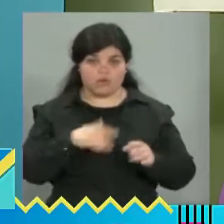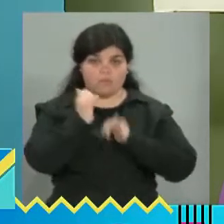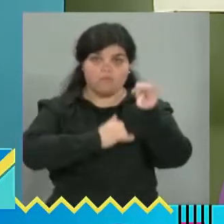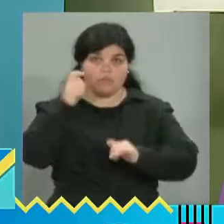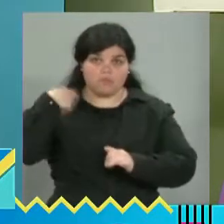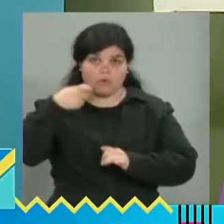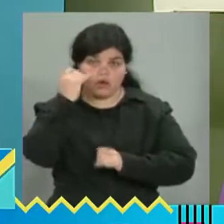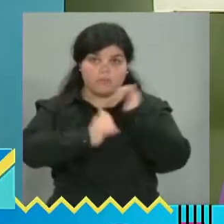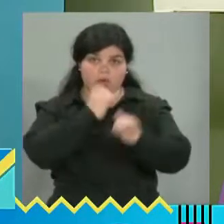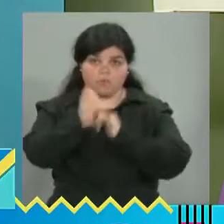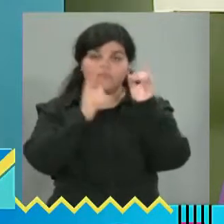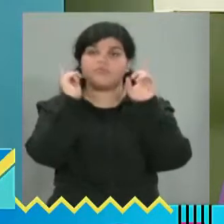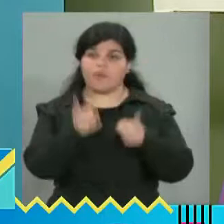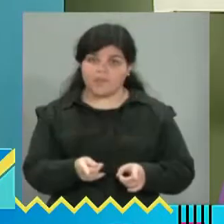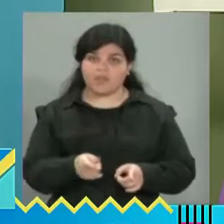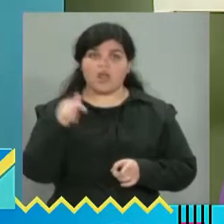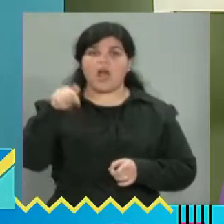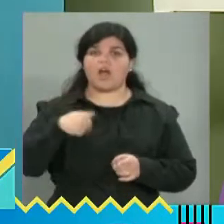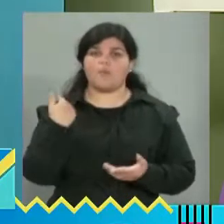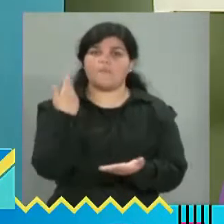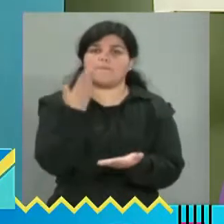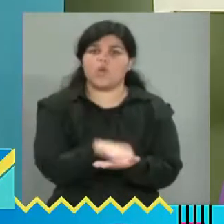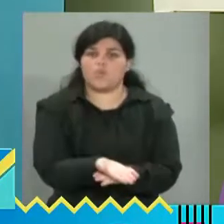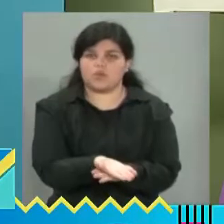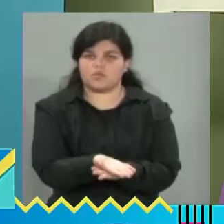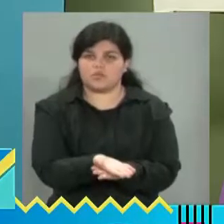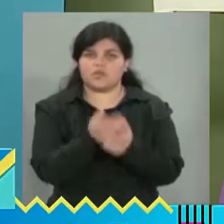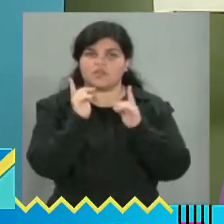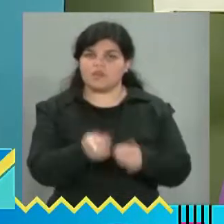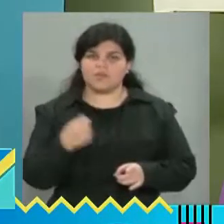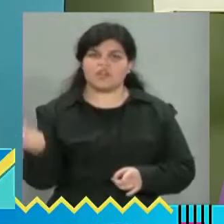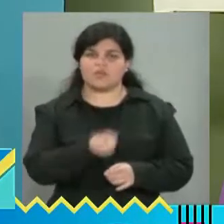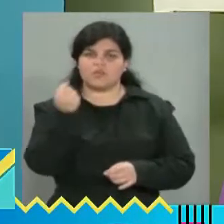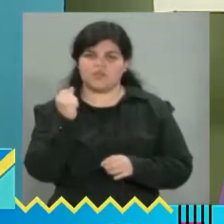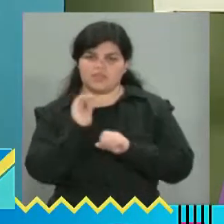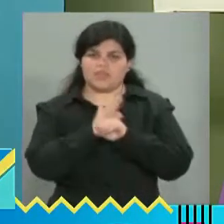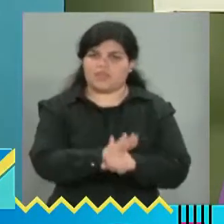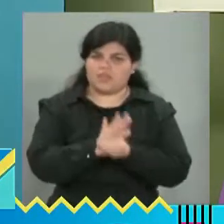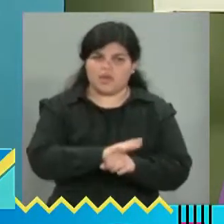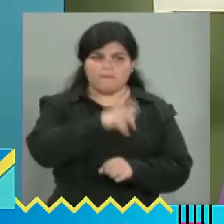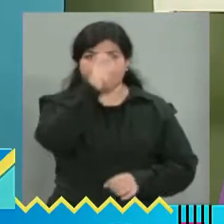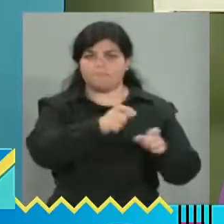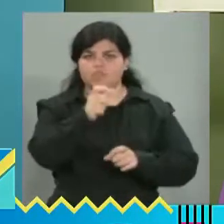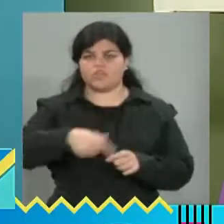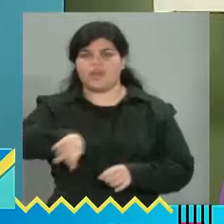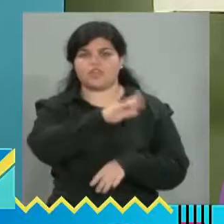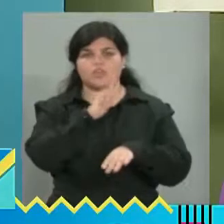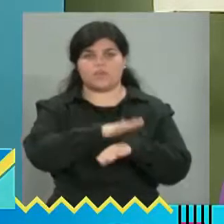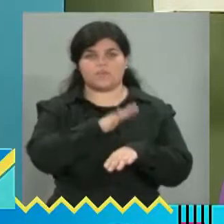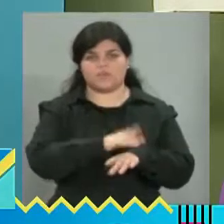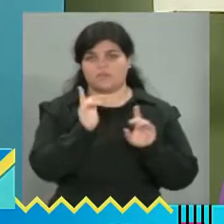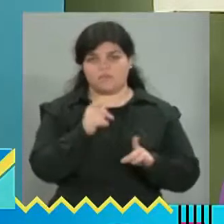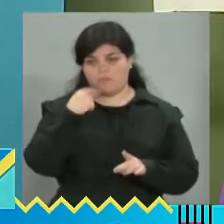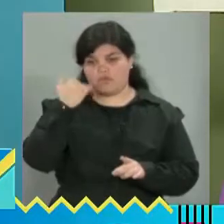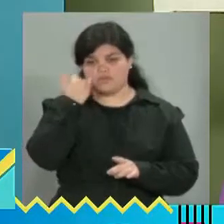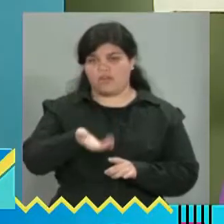también esto, el programa también propone quizás generar una presión, ¿sí?, sobre quienes tienen que tomar cartas en el asunto, como lo hemos estado